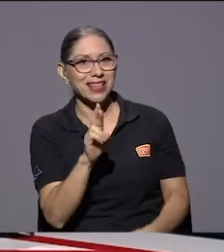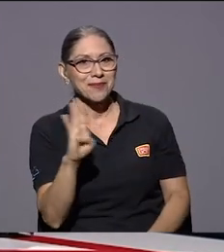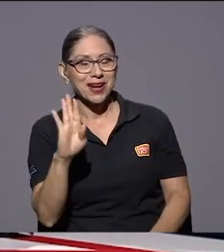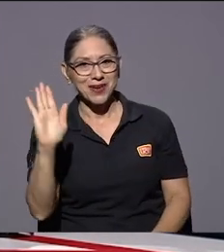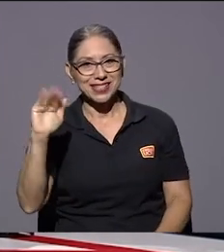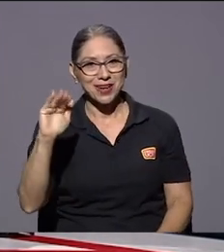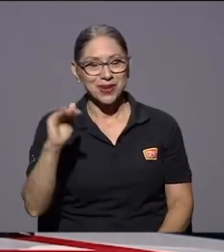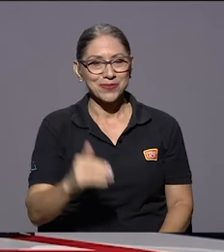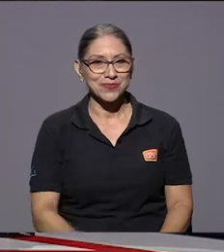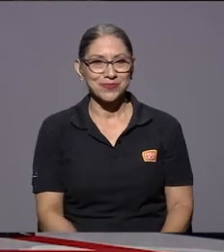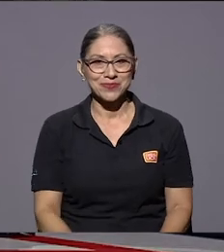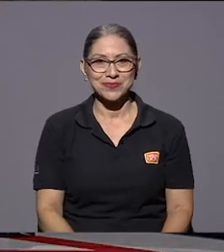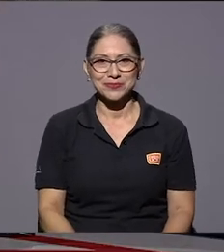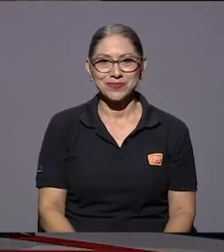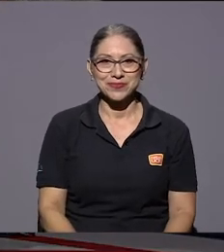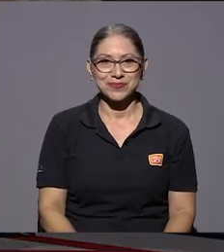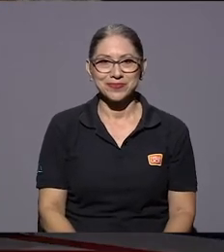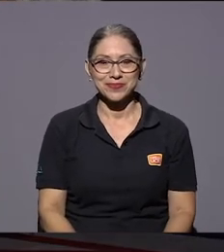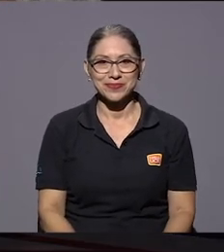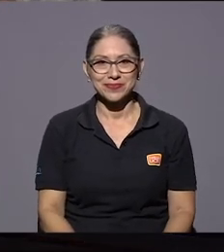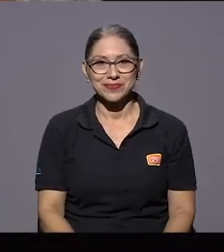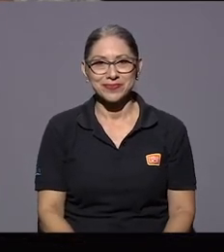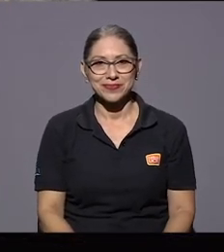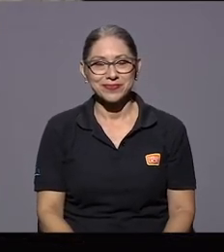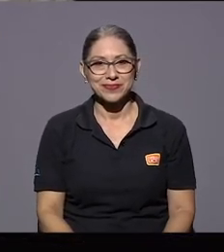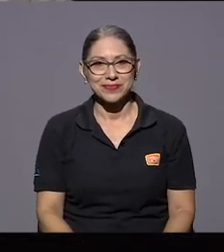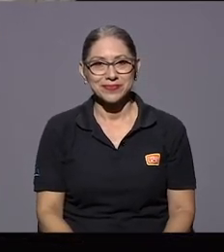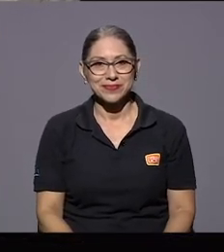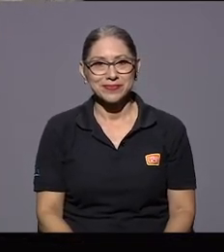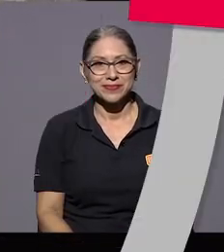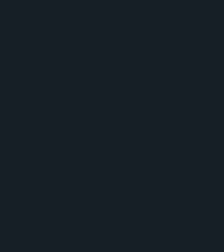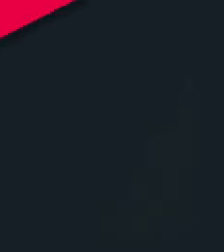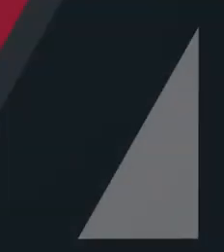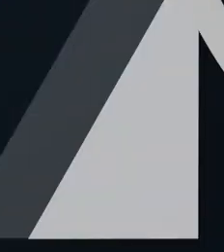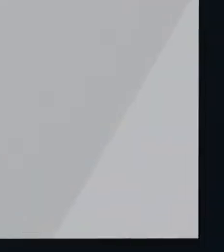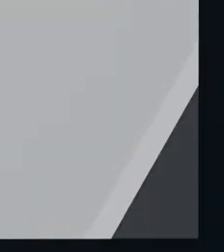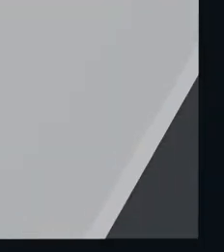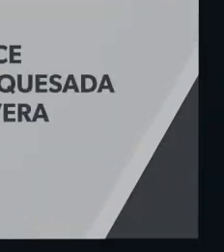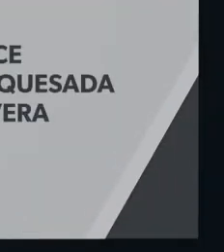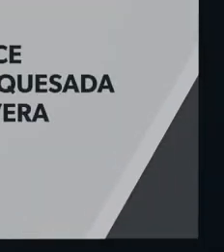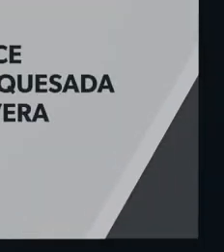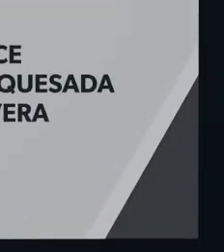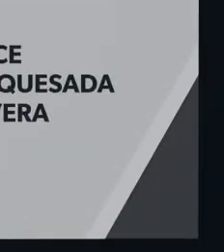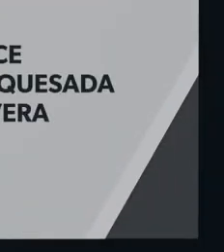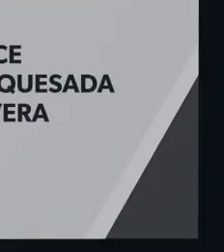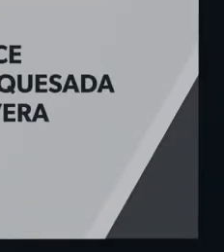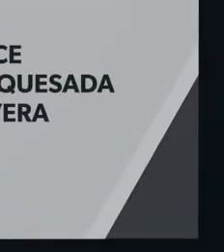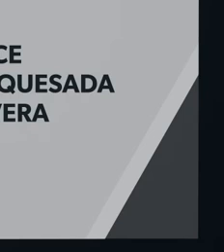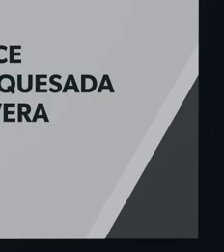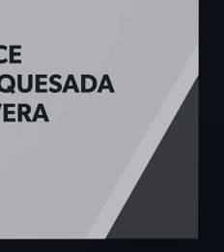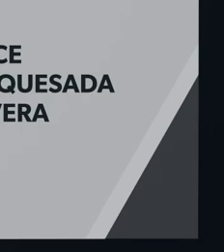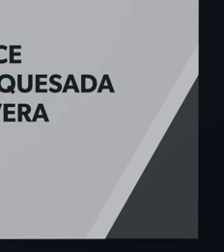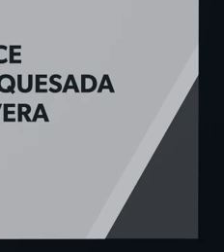Randall Blanco. Hasta luego. Muchas gracias.